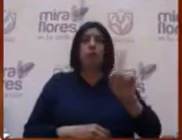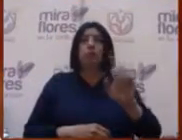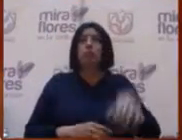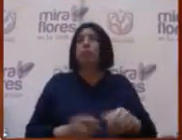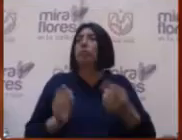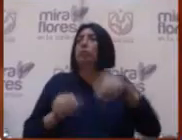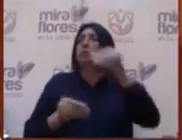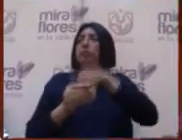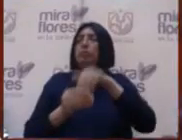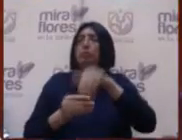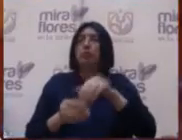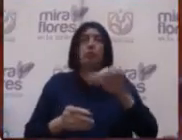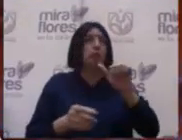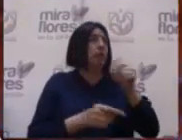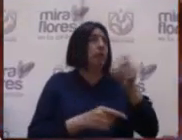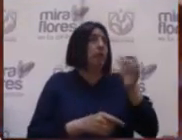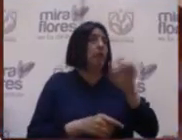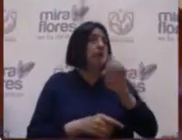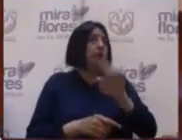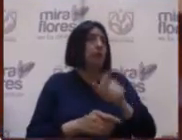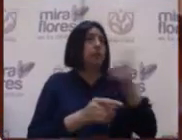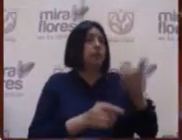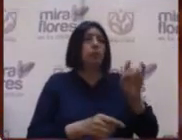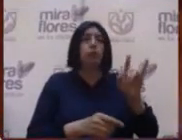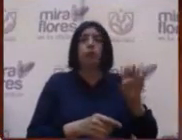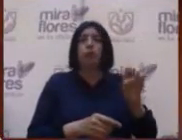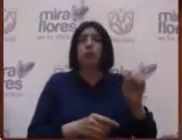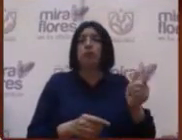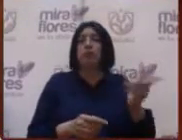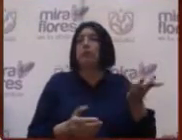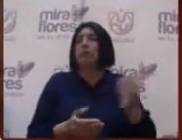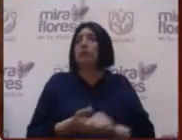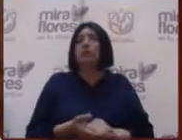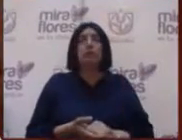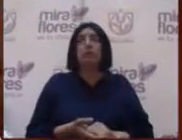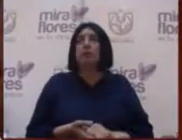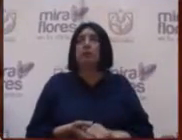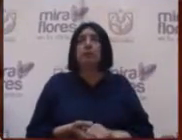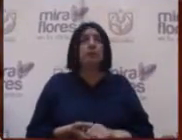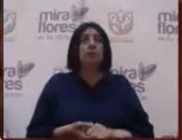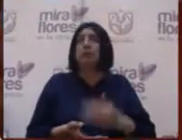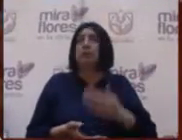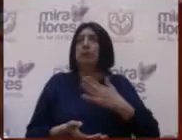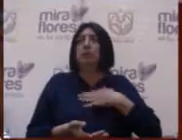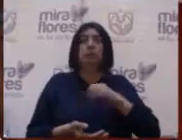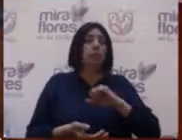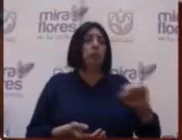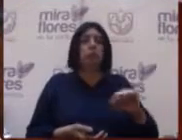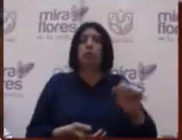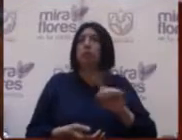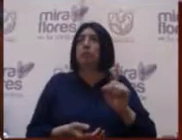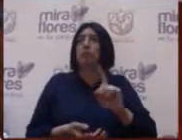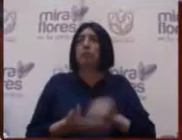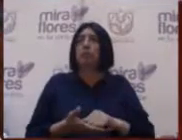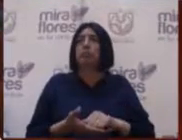es el voto del señor de Albertis y cuál es el voto del señor Sousa? El mío en contra, señor alcalde, porque lo que